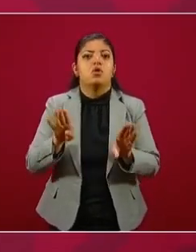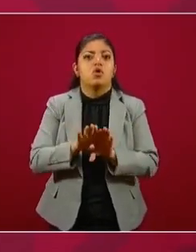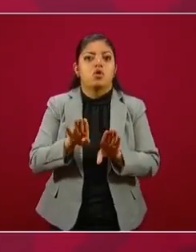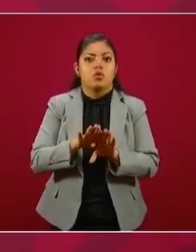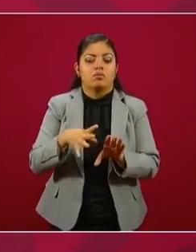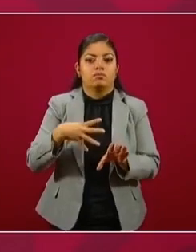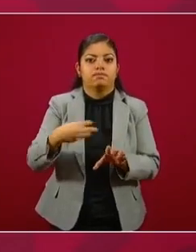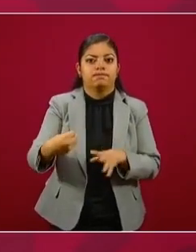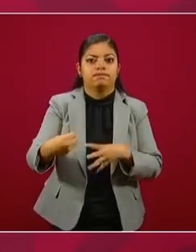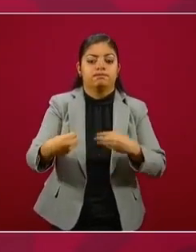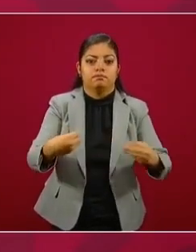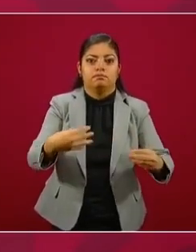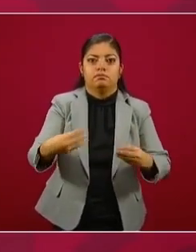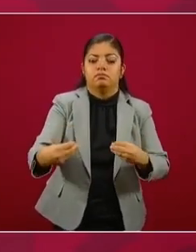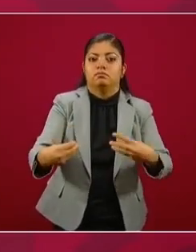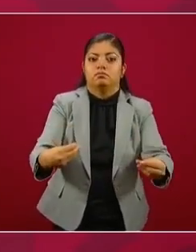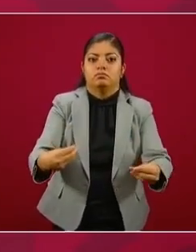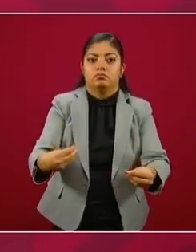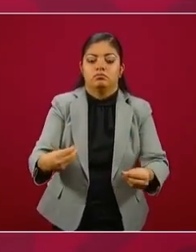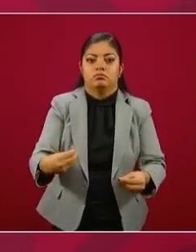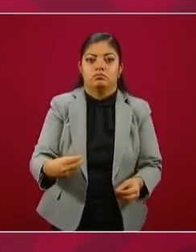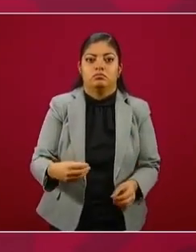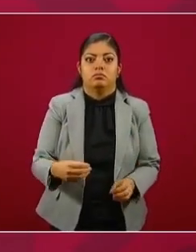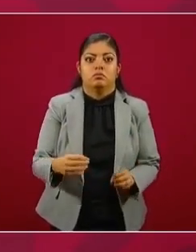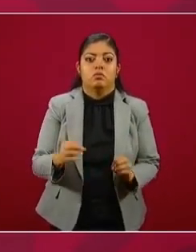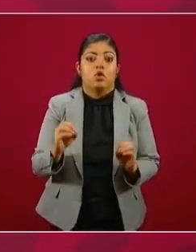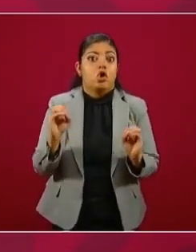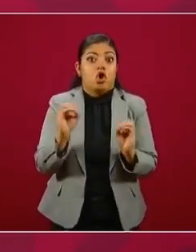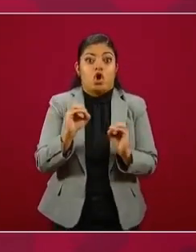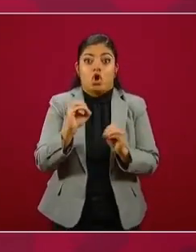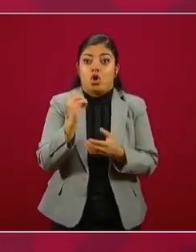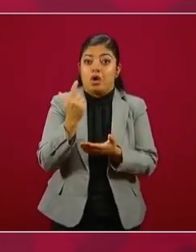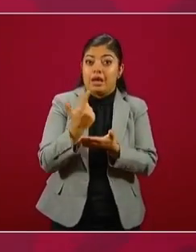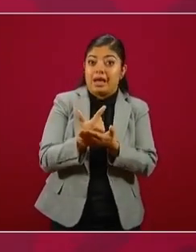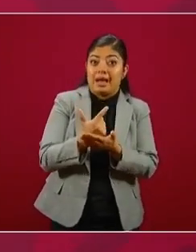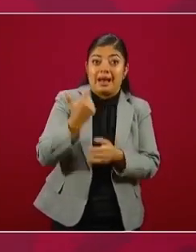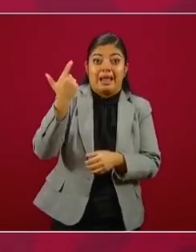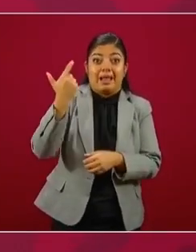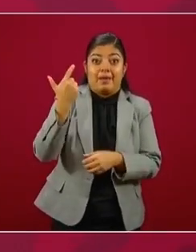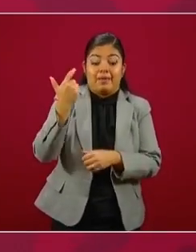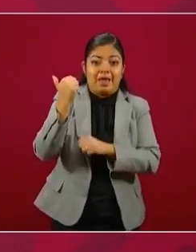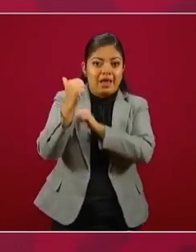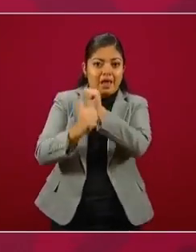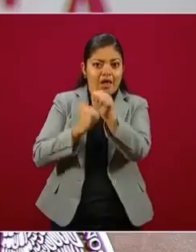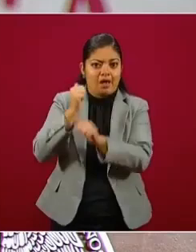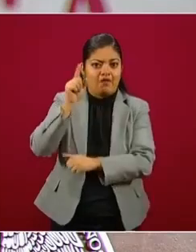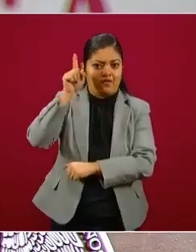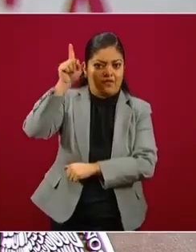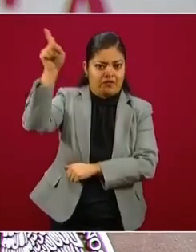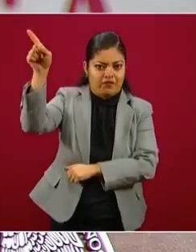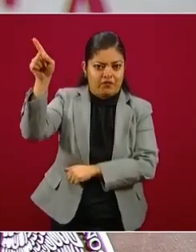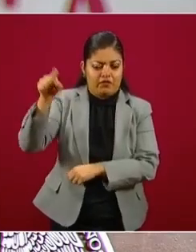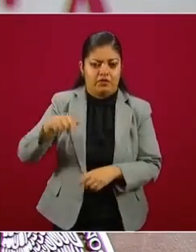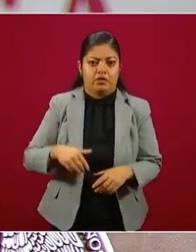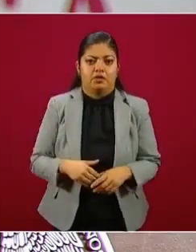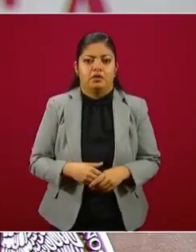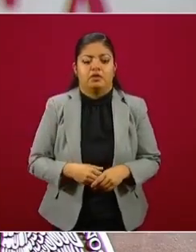pandemia no ha afectado tanto a África.